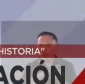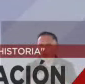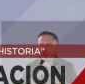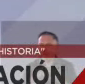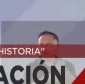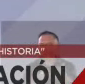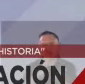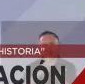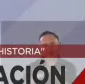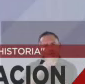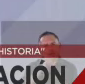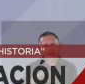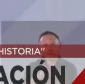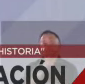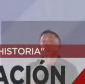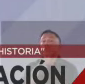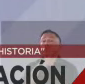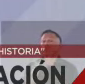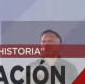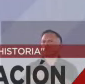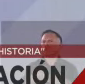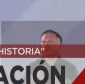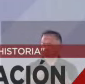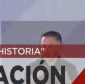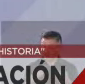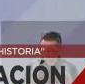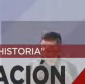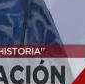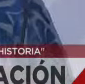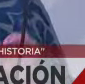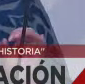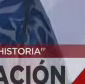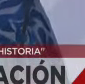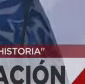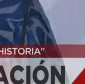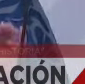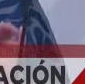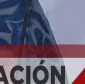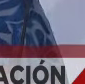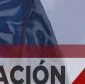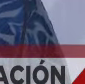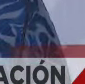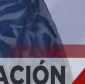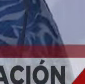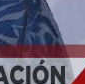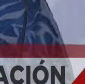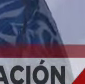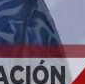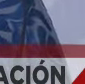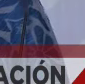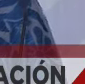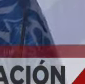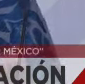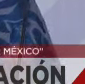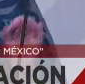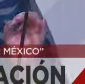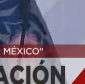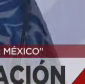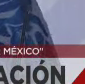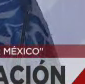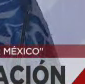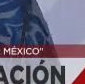el trabajo que hacen para fortalecer la economía de los Estados Unidos. La política migratoria de Morena